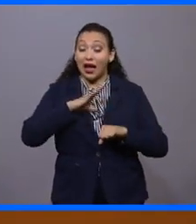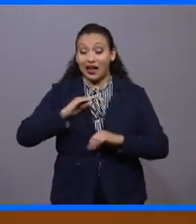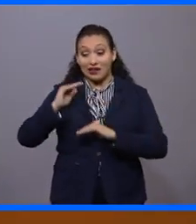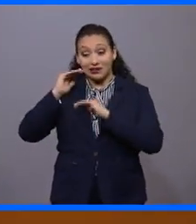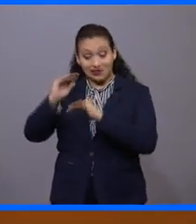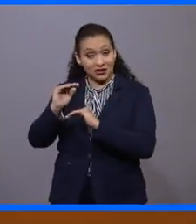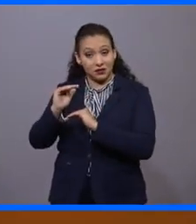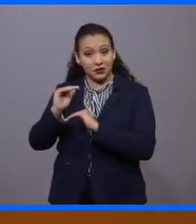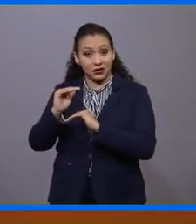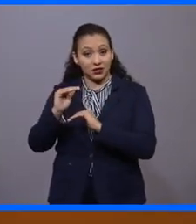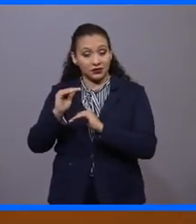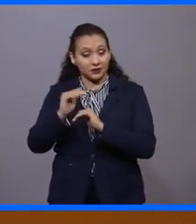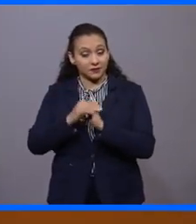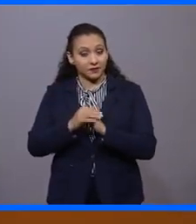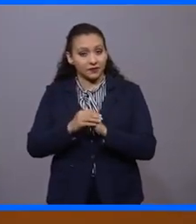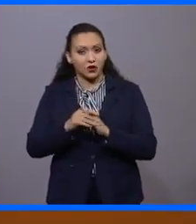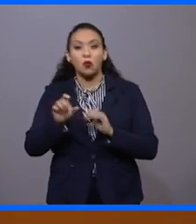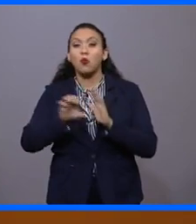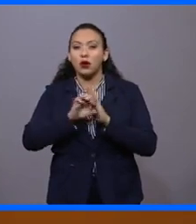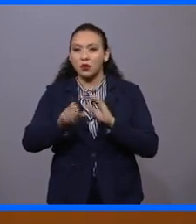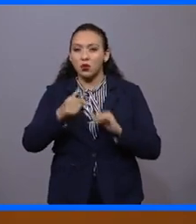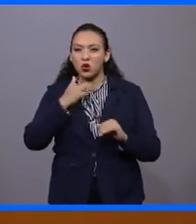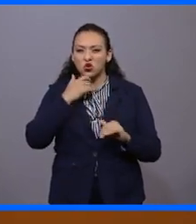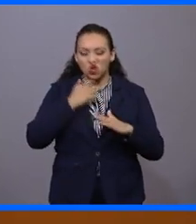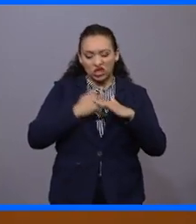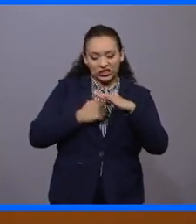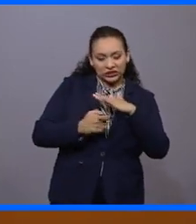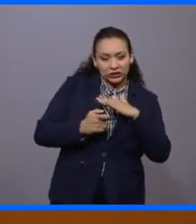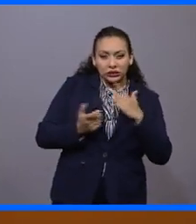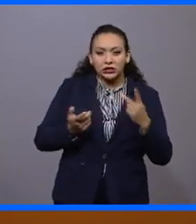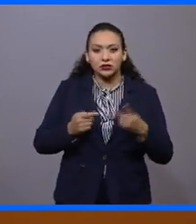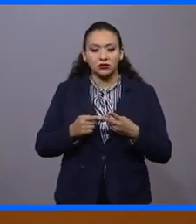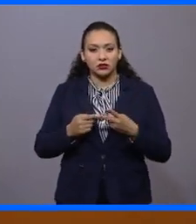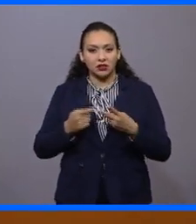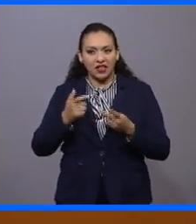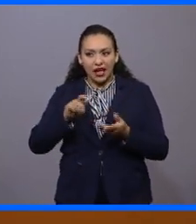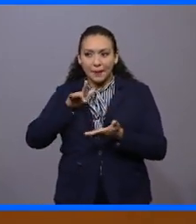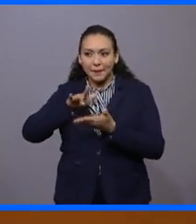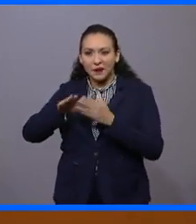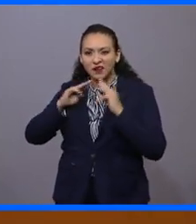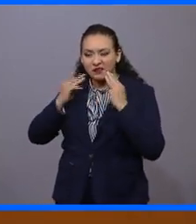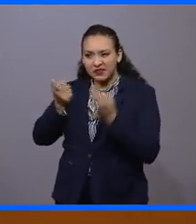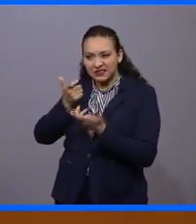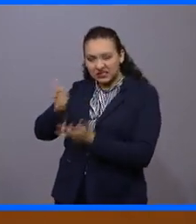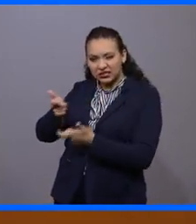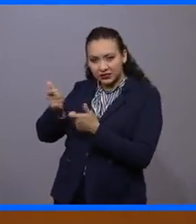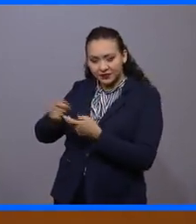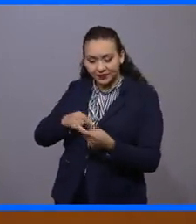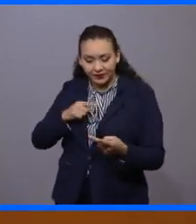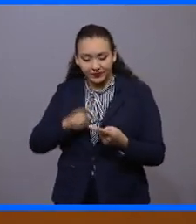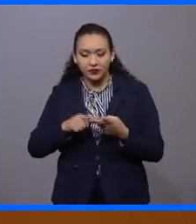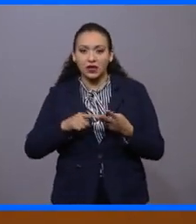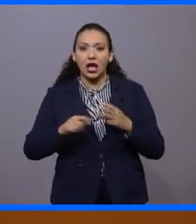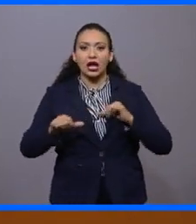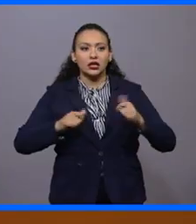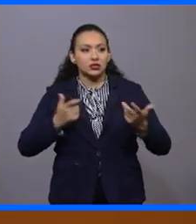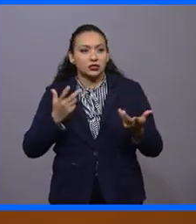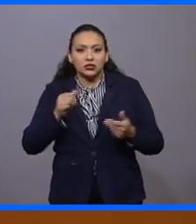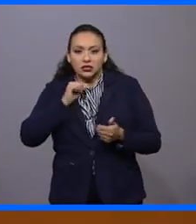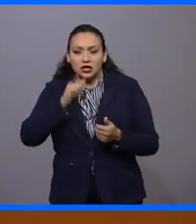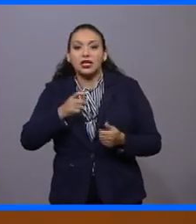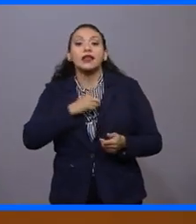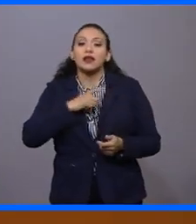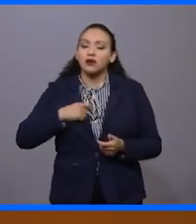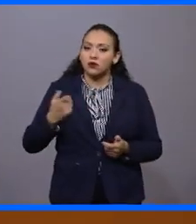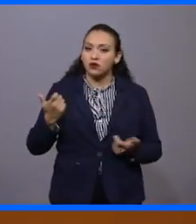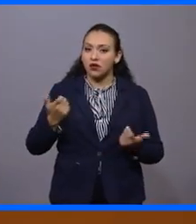casos sensibles: lavado de dinero, financiamiento al terrorismo, actividades sin concesión y deuda